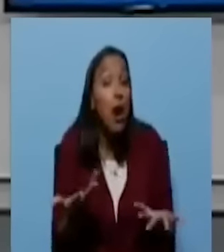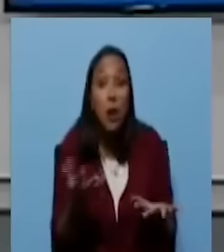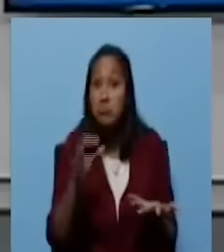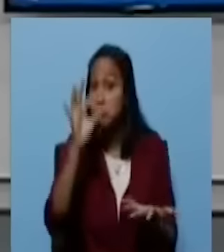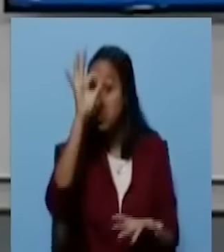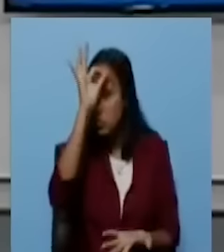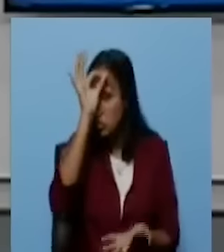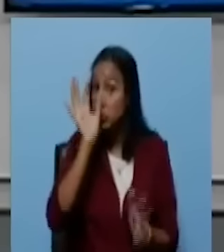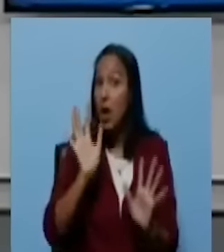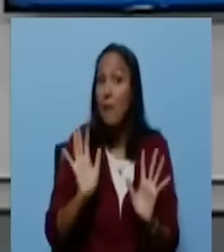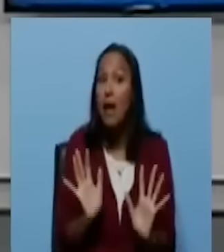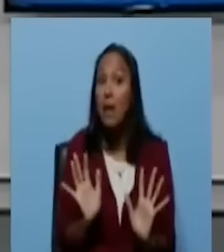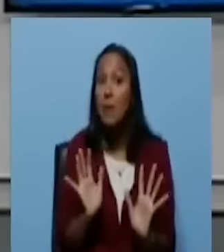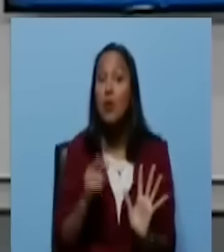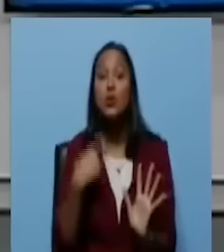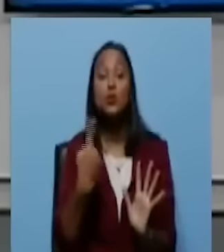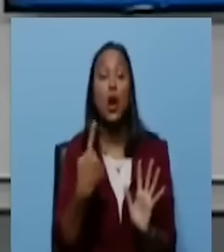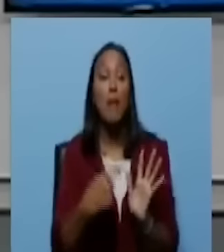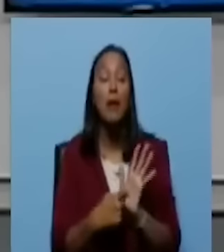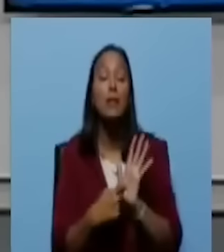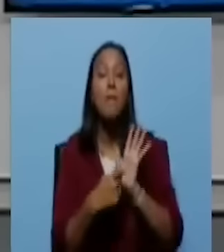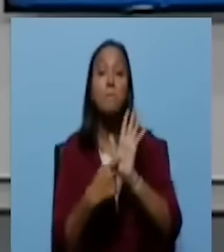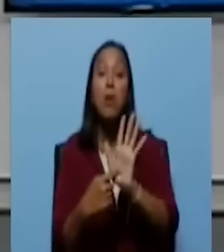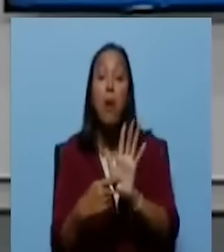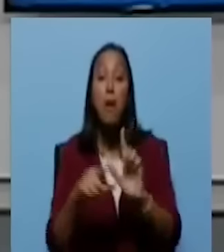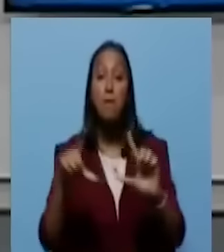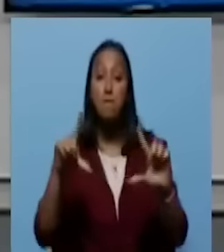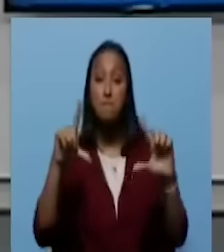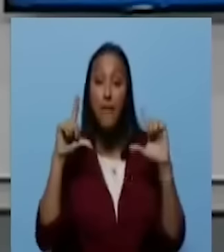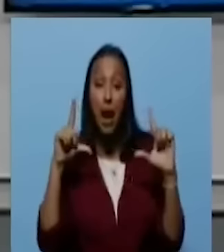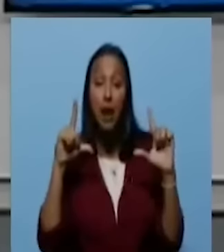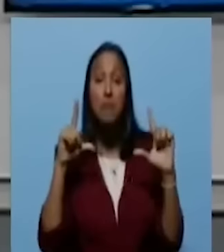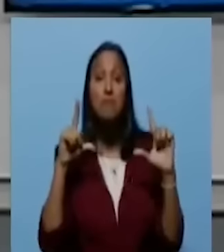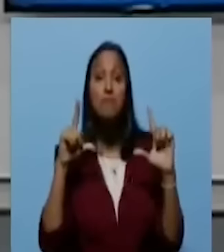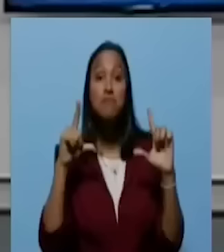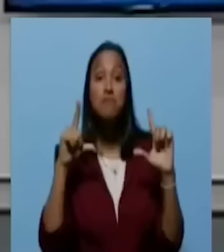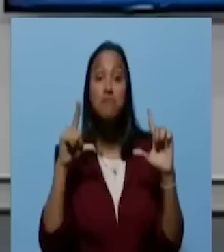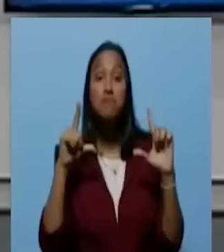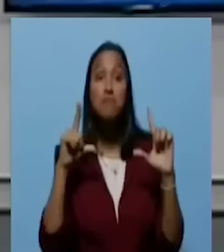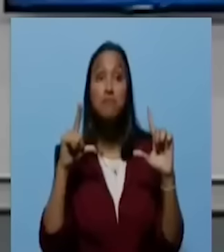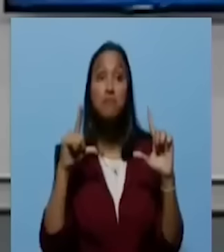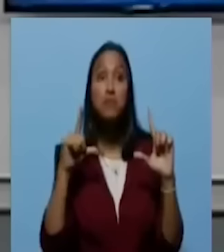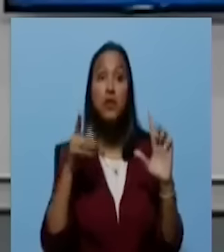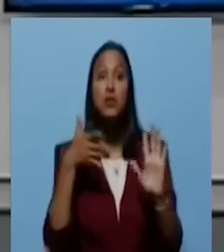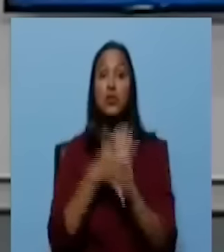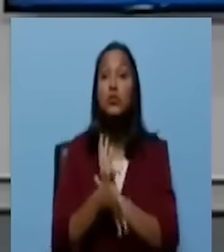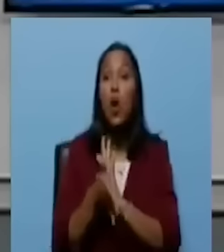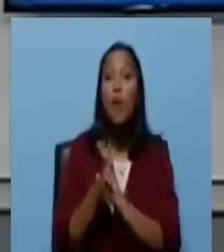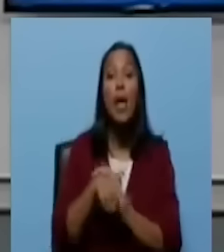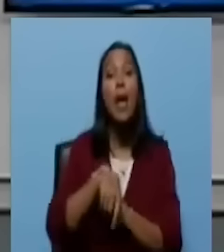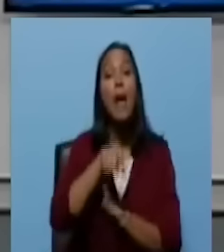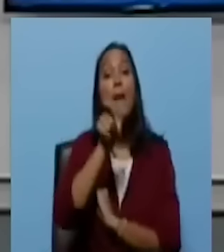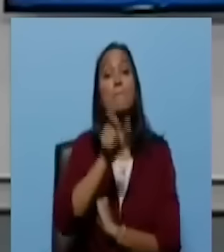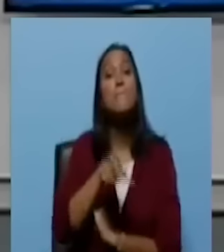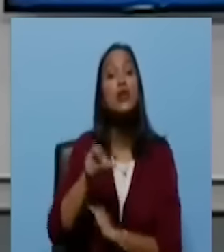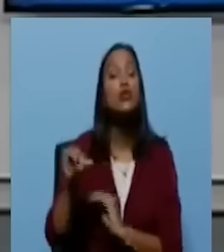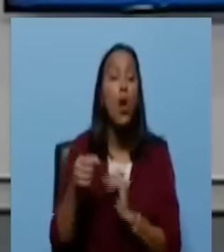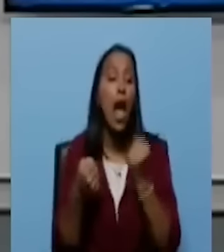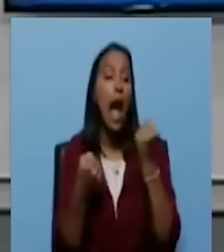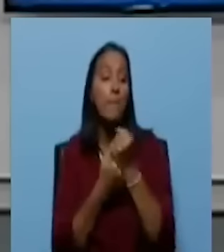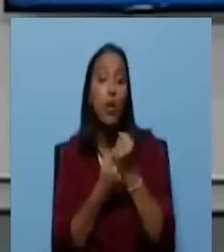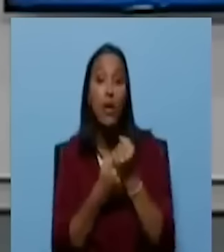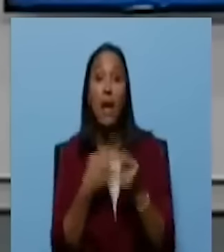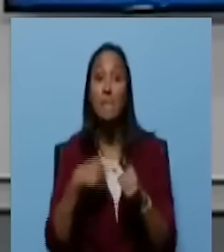intermitente a través de extremas vocerías, pero él no da la